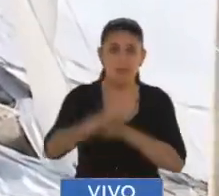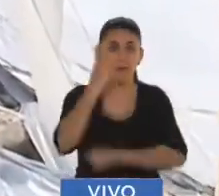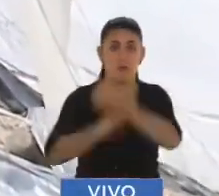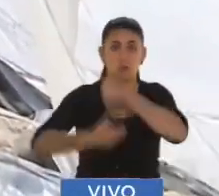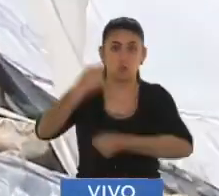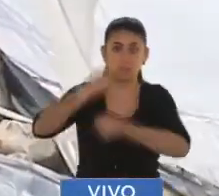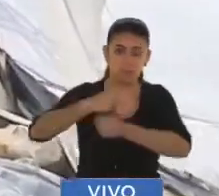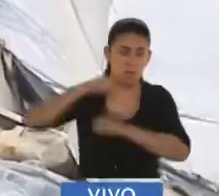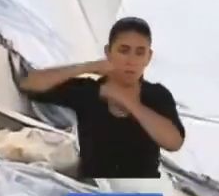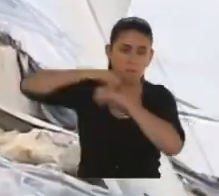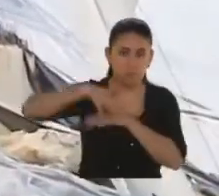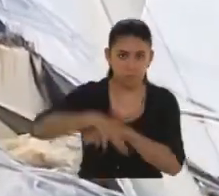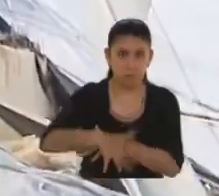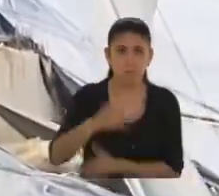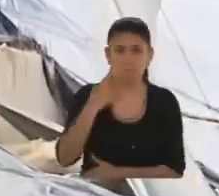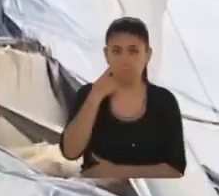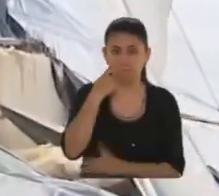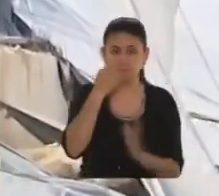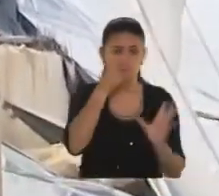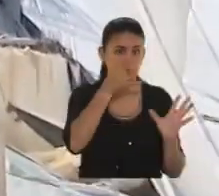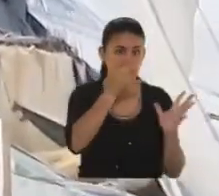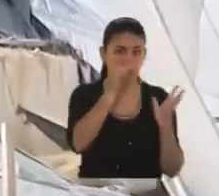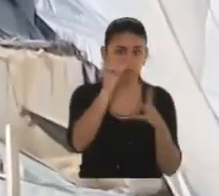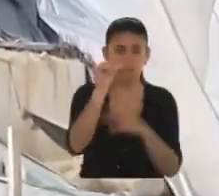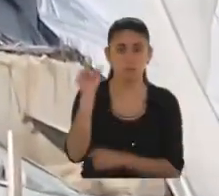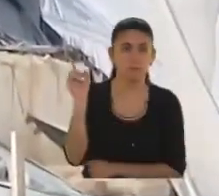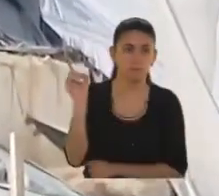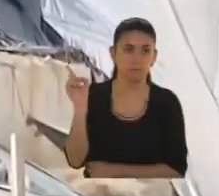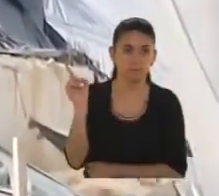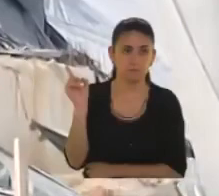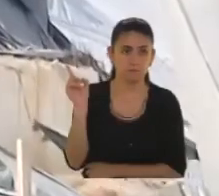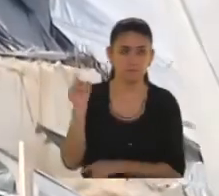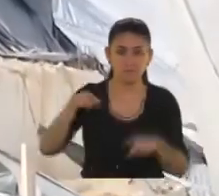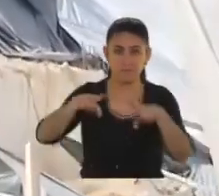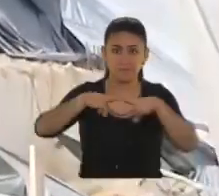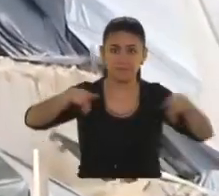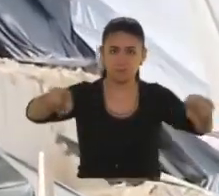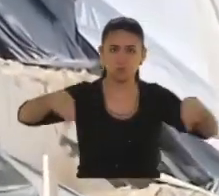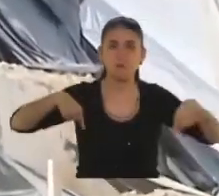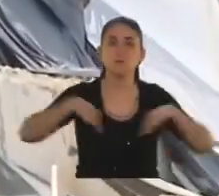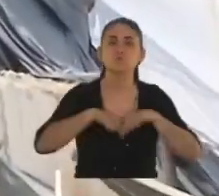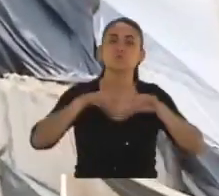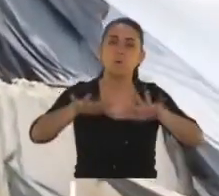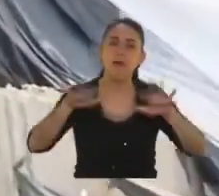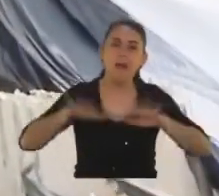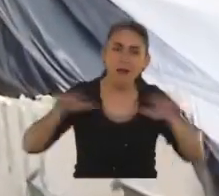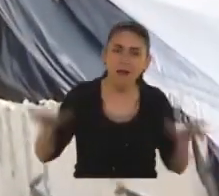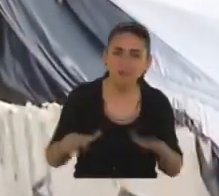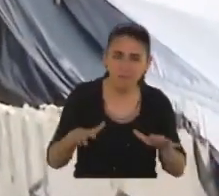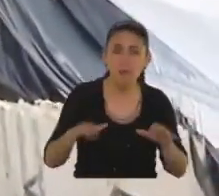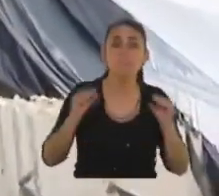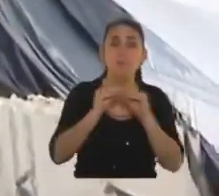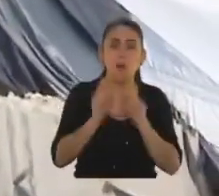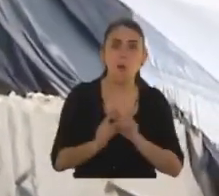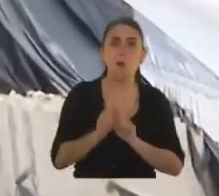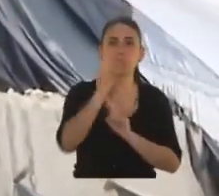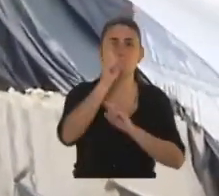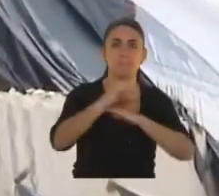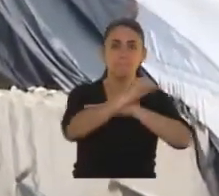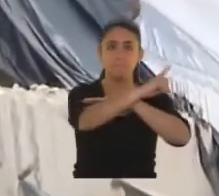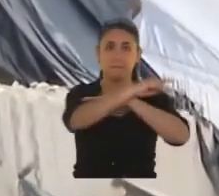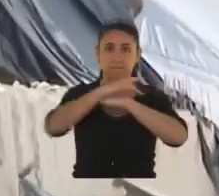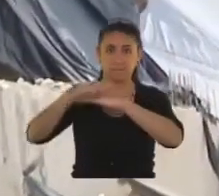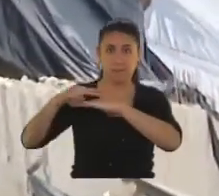pasado. Ahí, como ustedes pueden ver, literalmente el salón social y arriba está la piscina, están